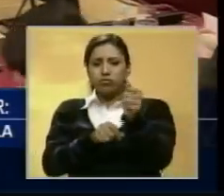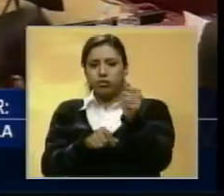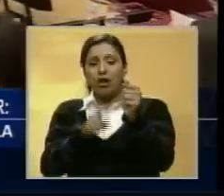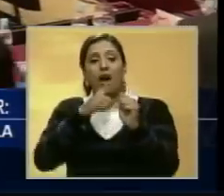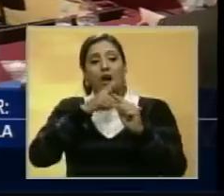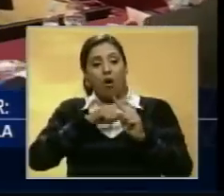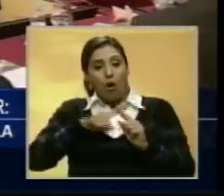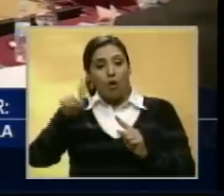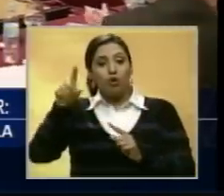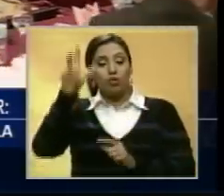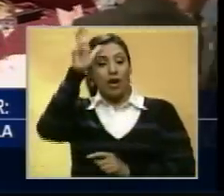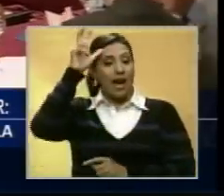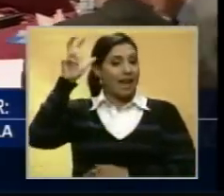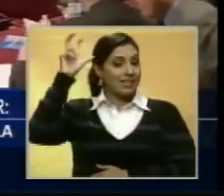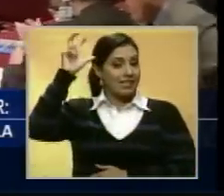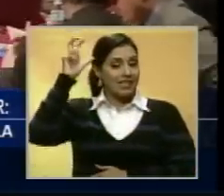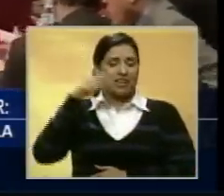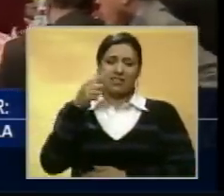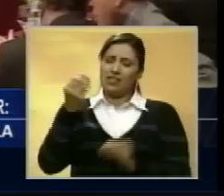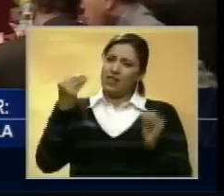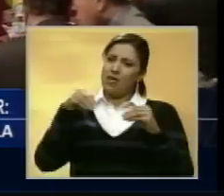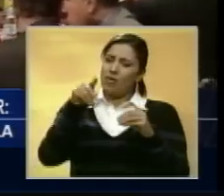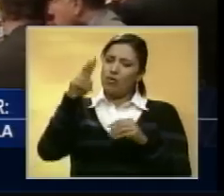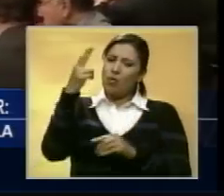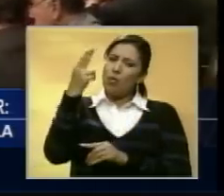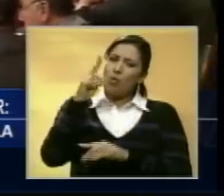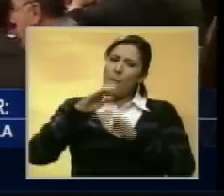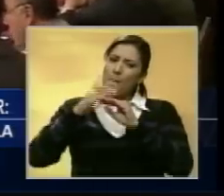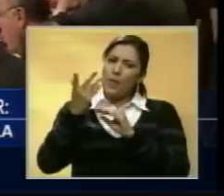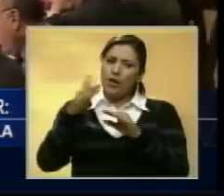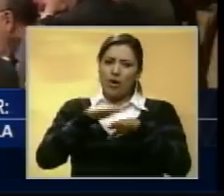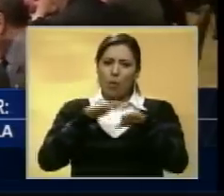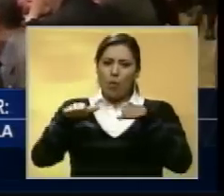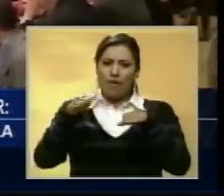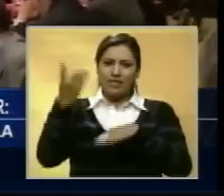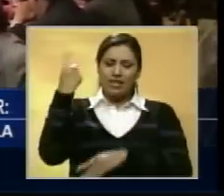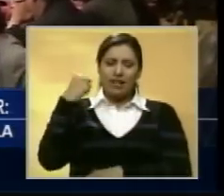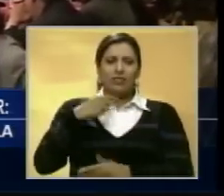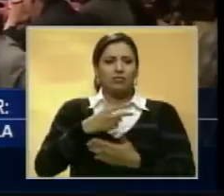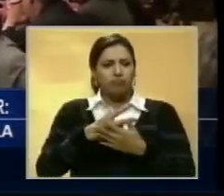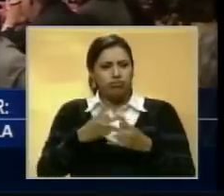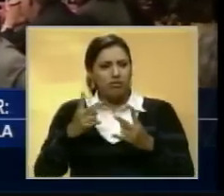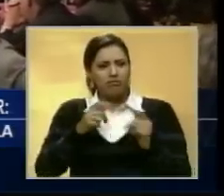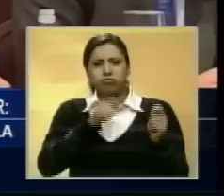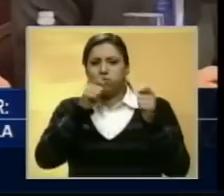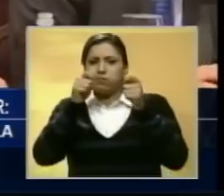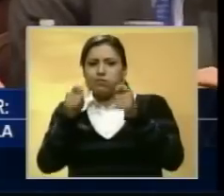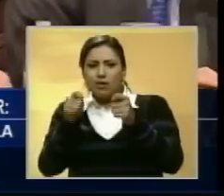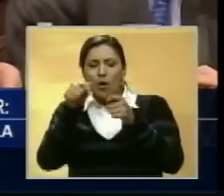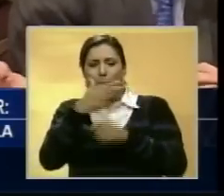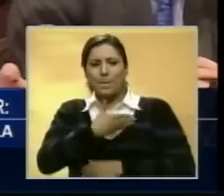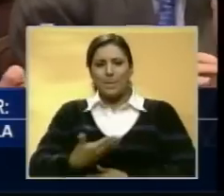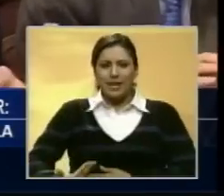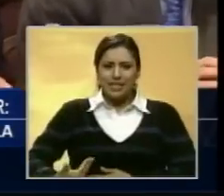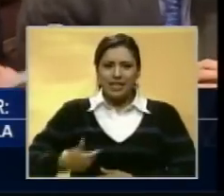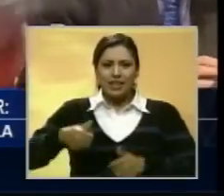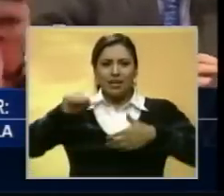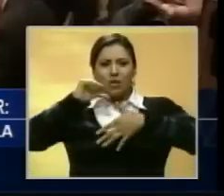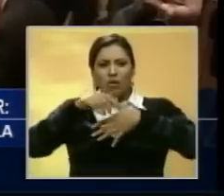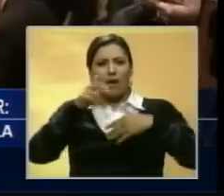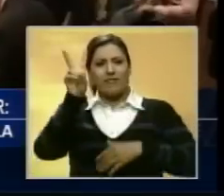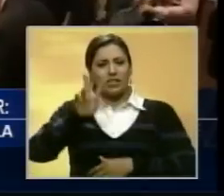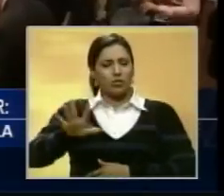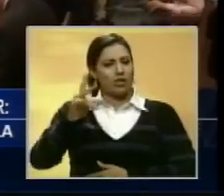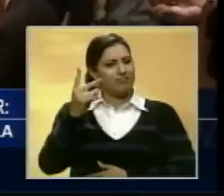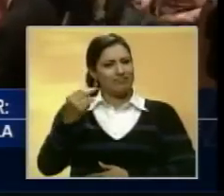Eladio Loizaga, criticó la postura del gobierno uruguayo, que el jueves manifestó su voluntad de traspasar la presidencia del Mercosur a